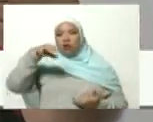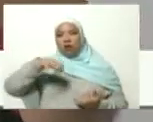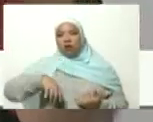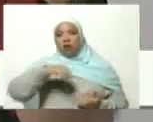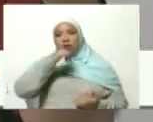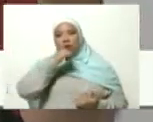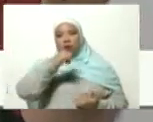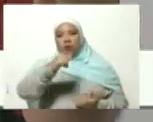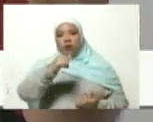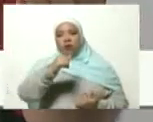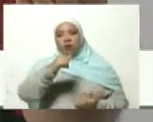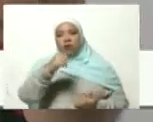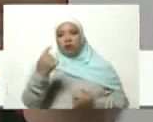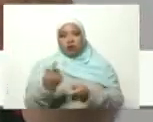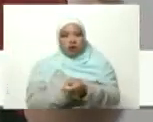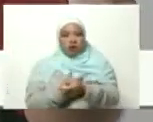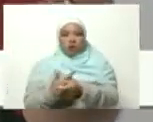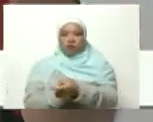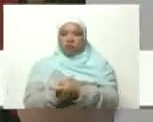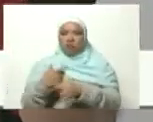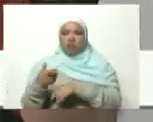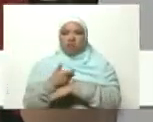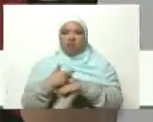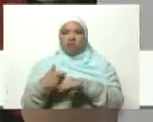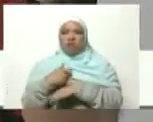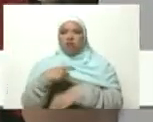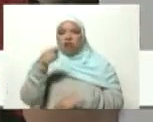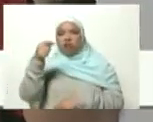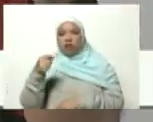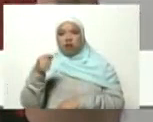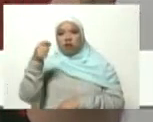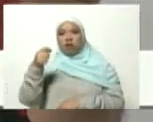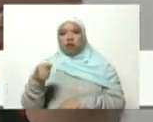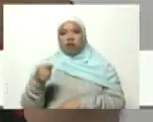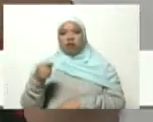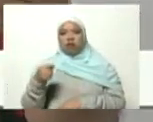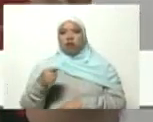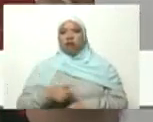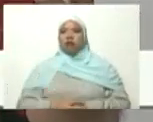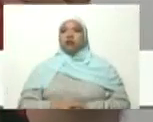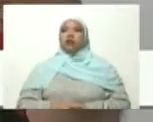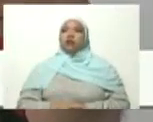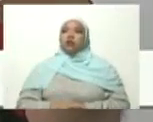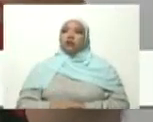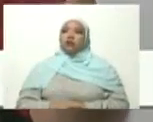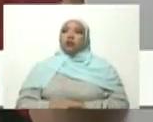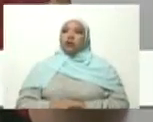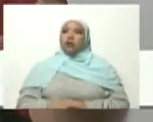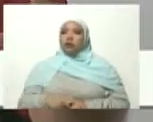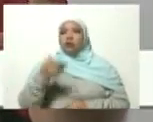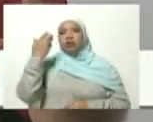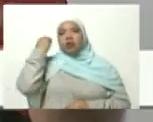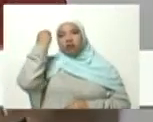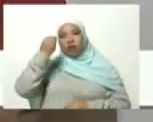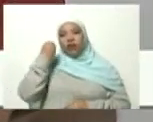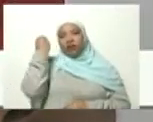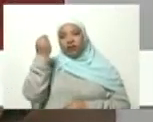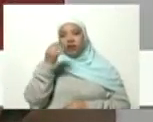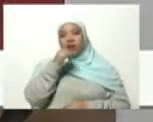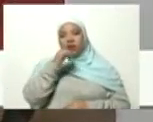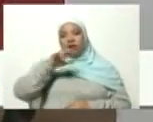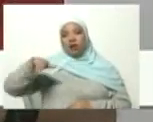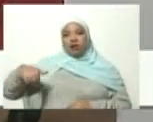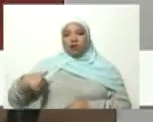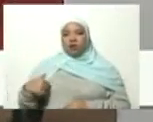¿verdad? Tenemos a nuestros hermanos gobernadores en los estados y gobernadoras. Vamos a escuchar sus opiniones y en base a eso vamos